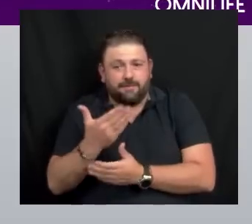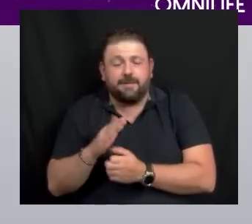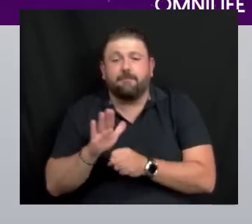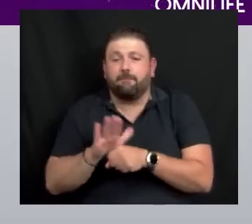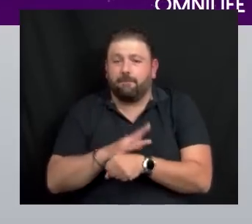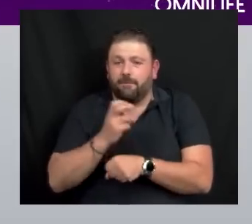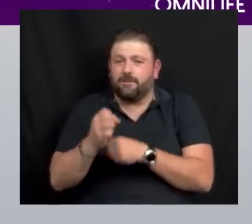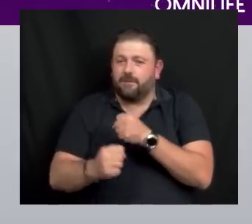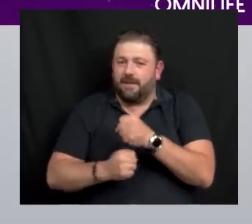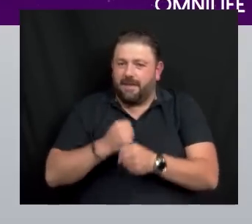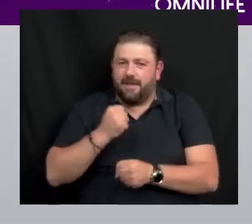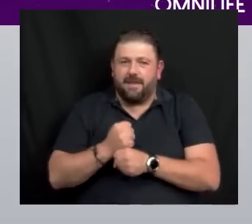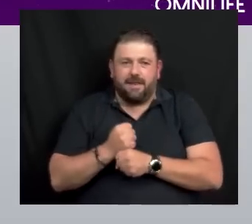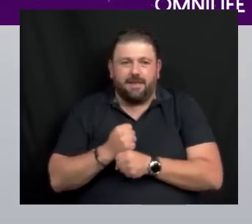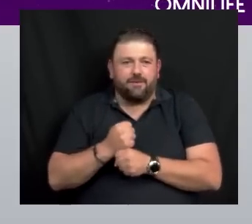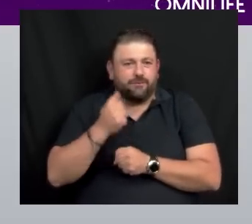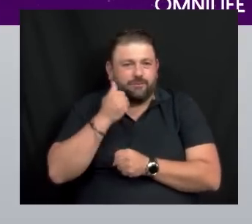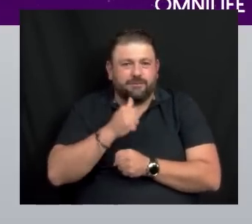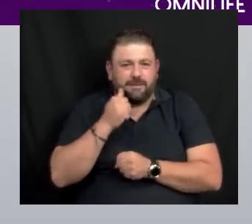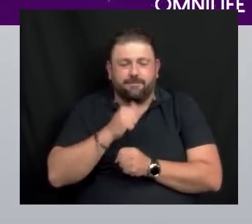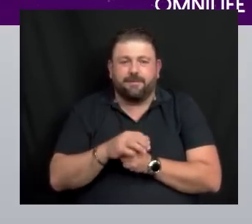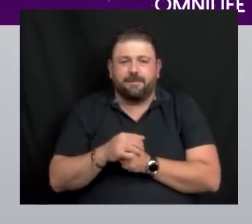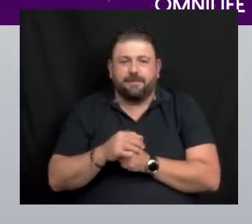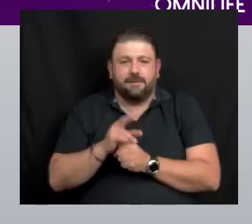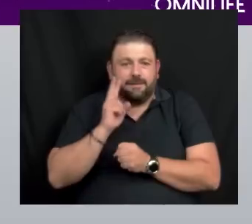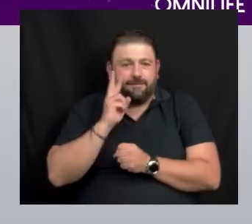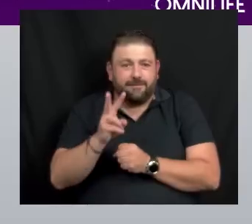pasado estaba viendo a Kenia